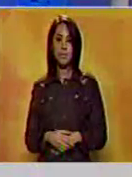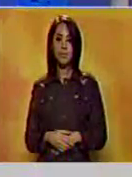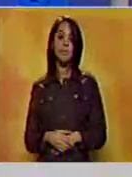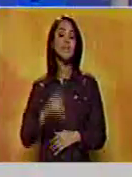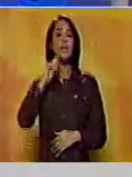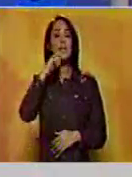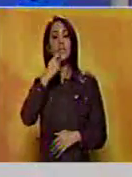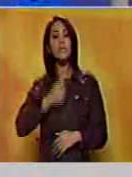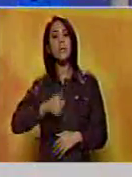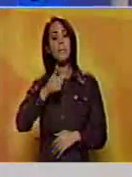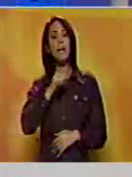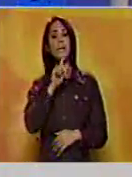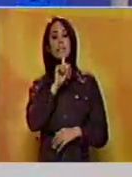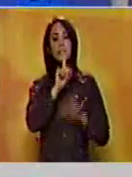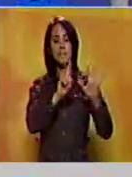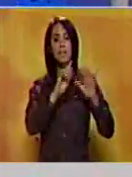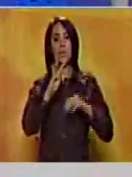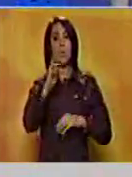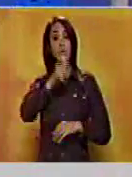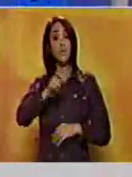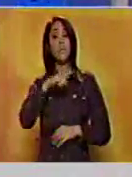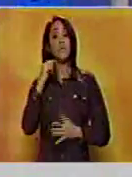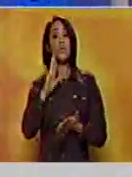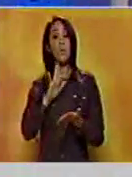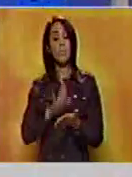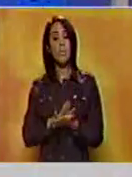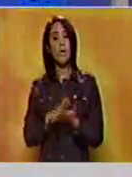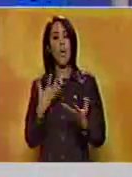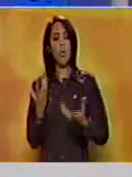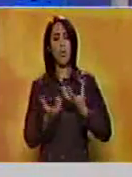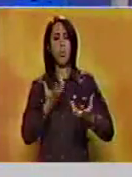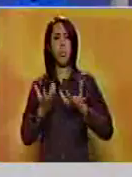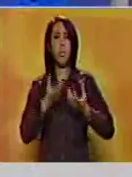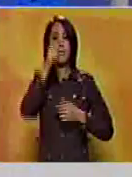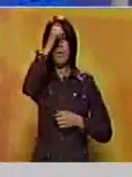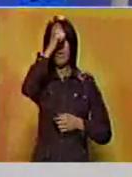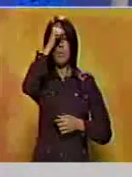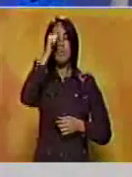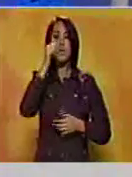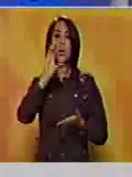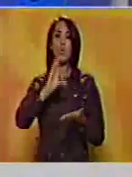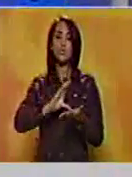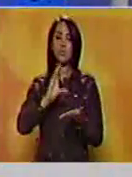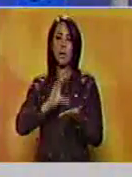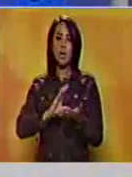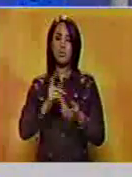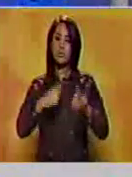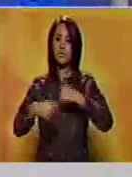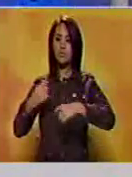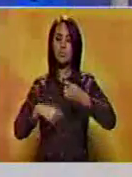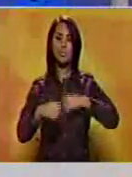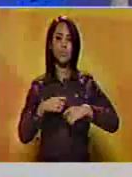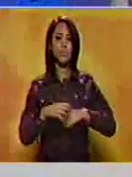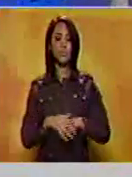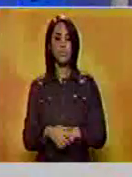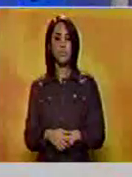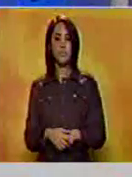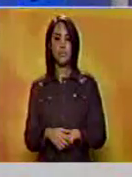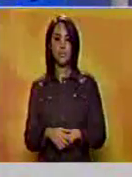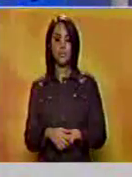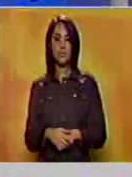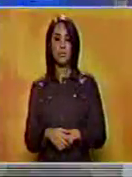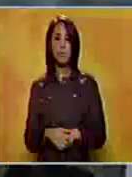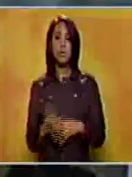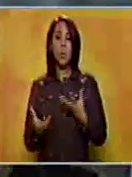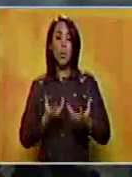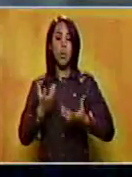En Rusia subió a 64 la cifra de muertos a causa del incendio registrado este domingo en un centro comercial de la ciudad de Kemerov, en Siberia. El